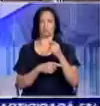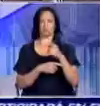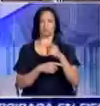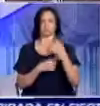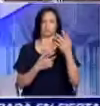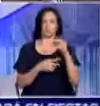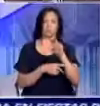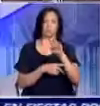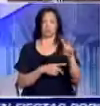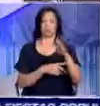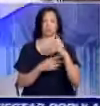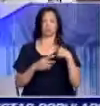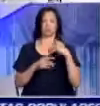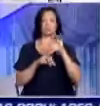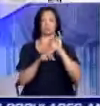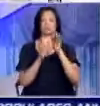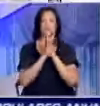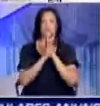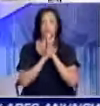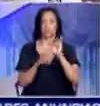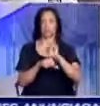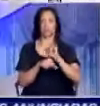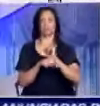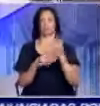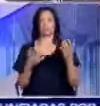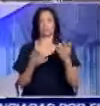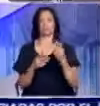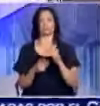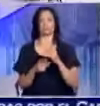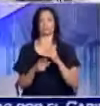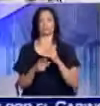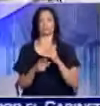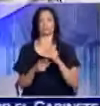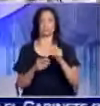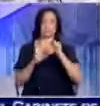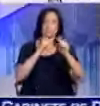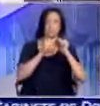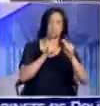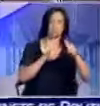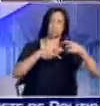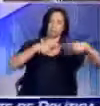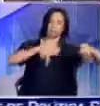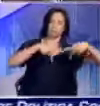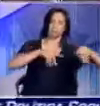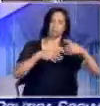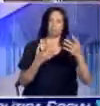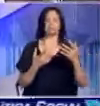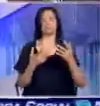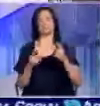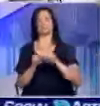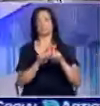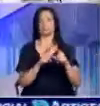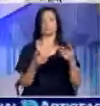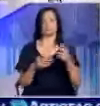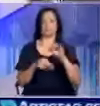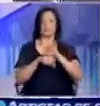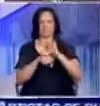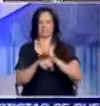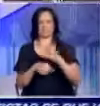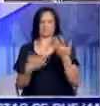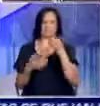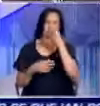gallo el 24 hombre No jodas la vida paciencia bebiendo y guarachando que misa